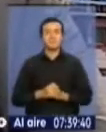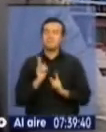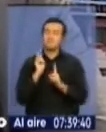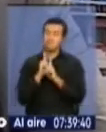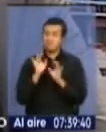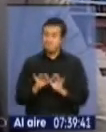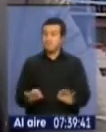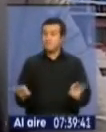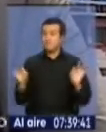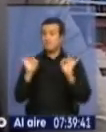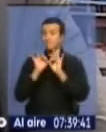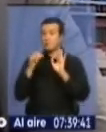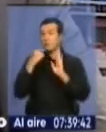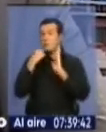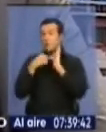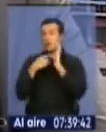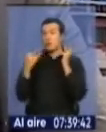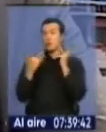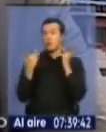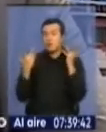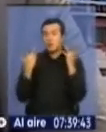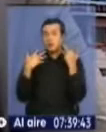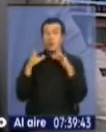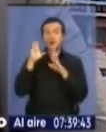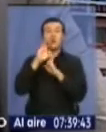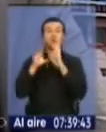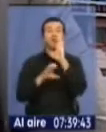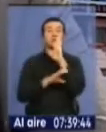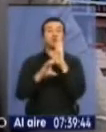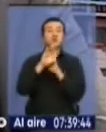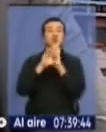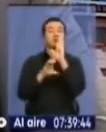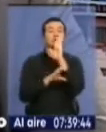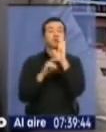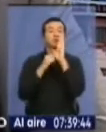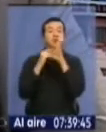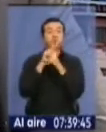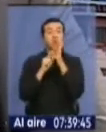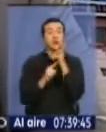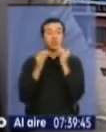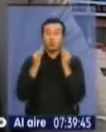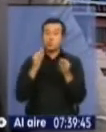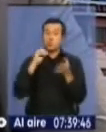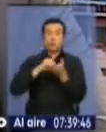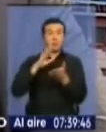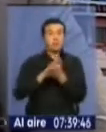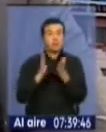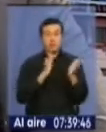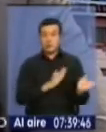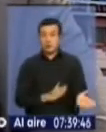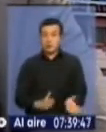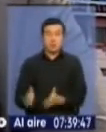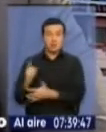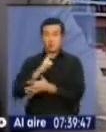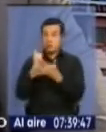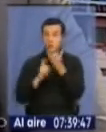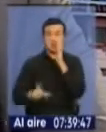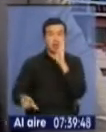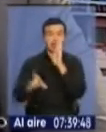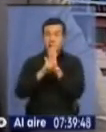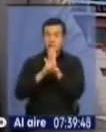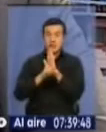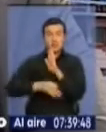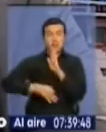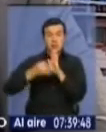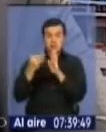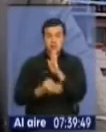rasgos. Otro, el que concibas a la Constitución como un instrumento de directa aplicación y no que necesite una ley intermedia